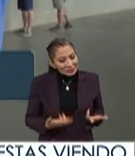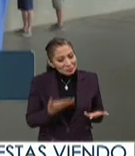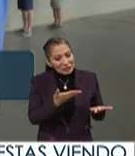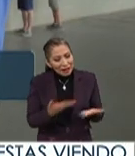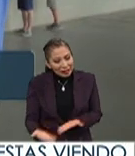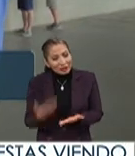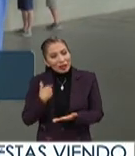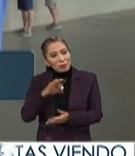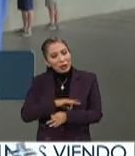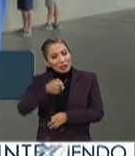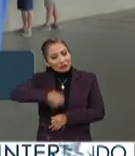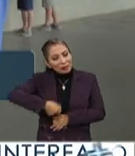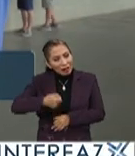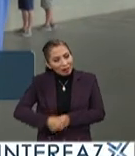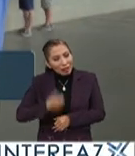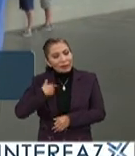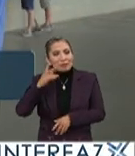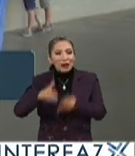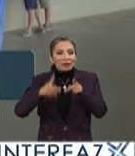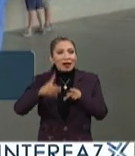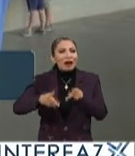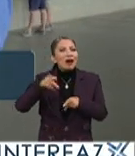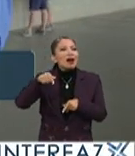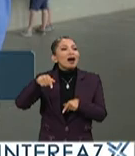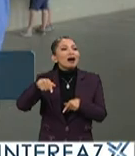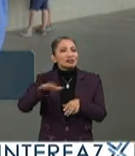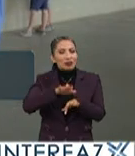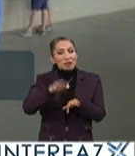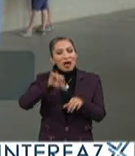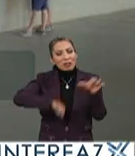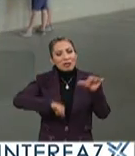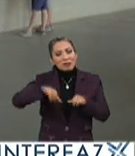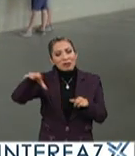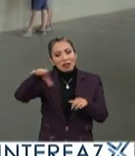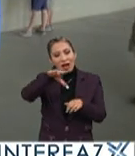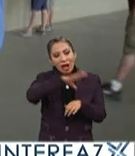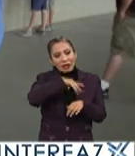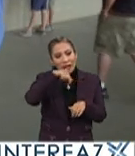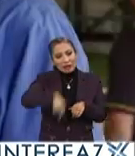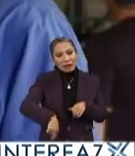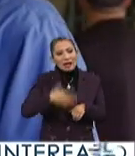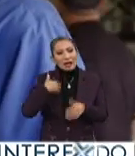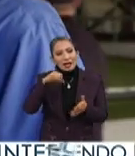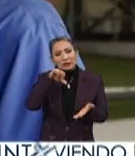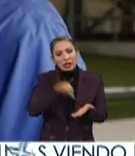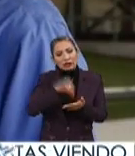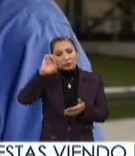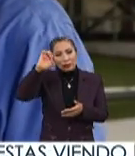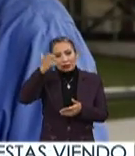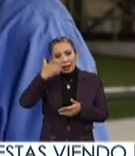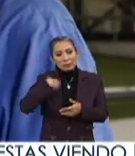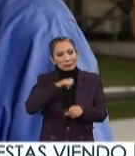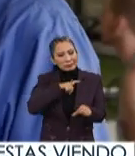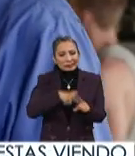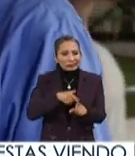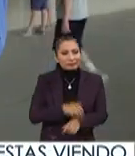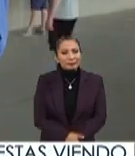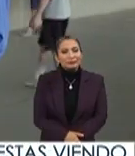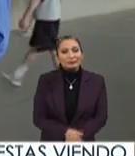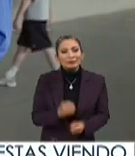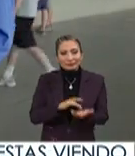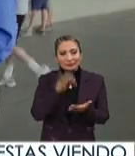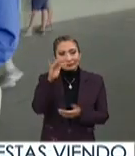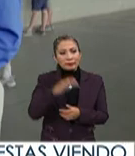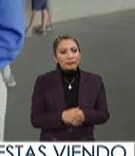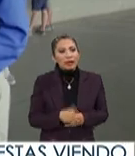recibirte y poderte saludar y hablar acerca de las actividades que tenemos aquí en este centro espacial tan especial.